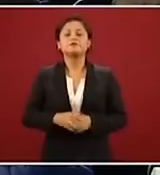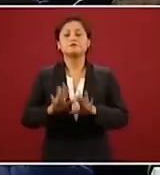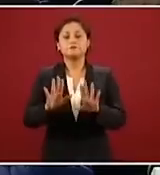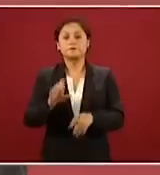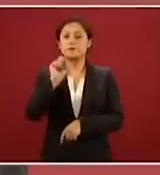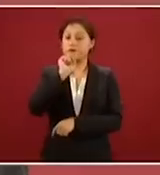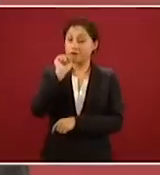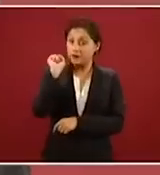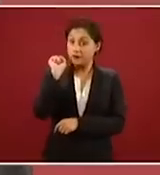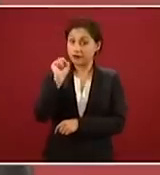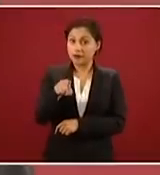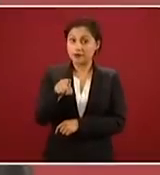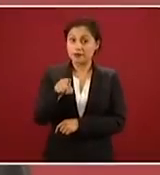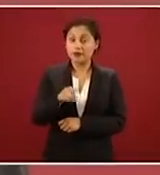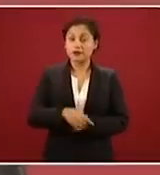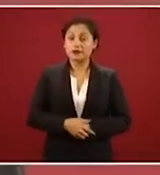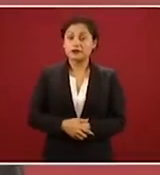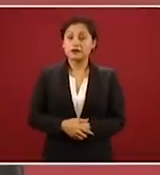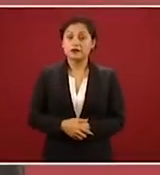precios